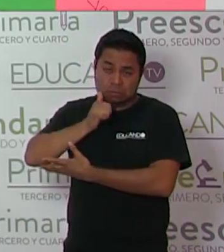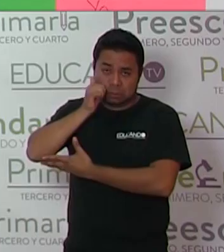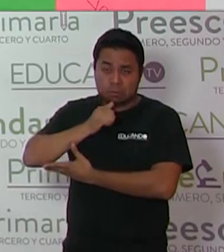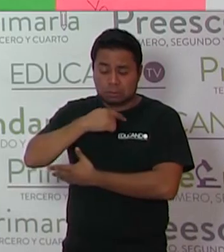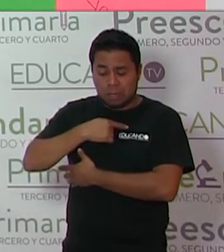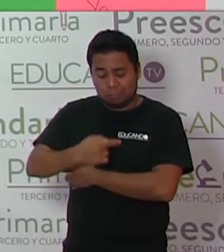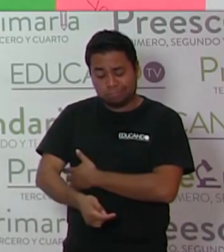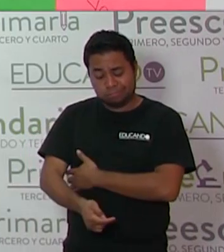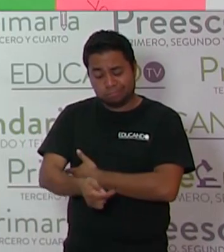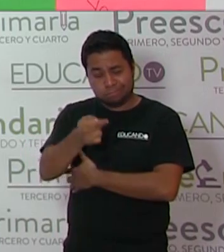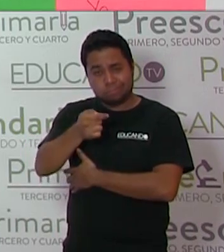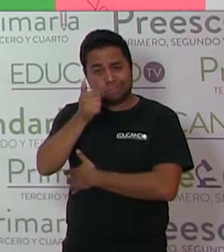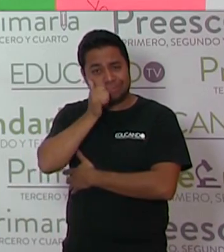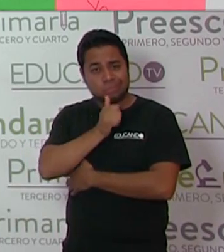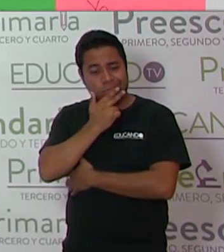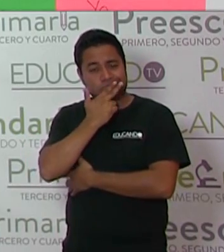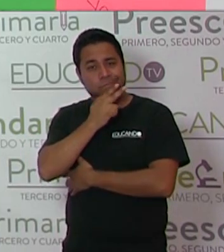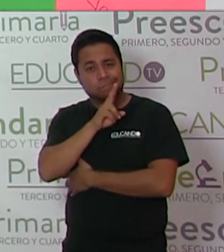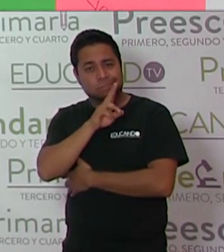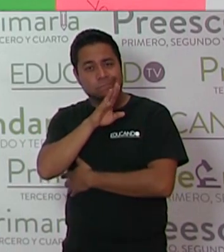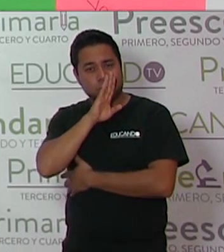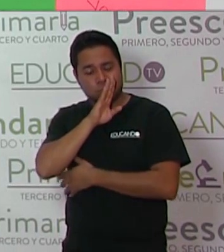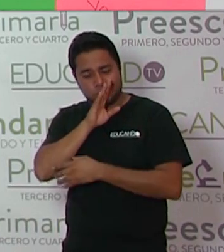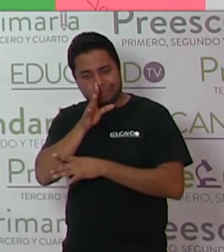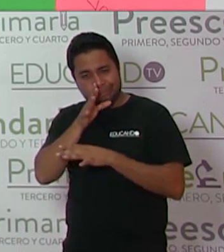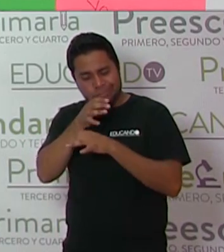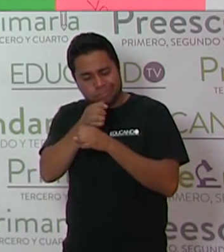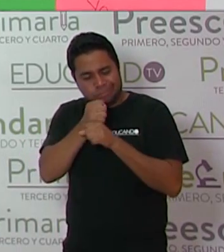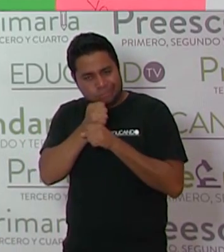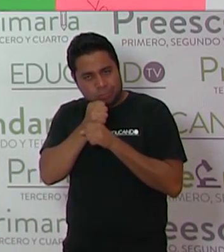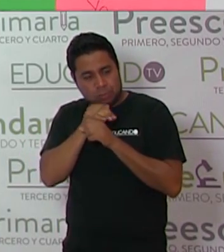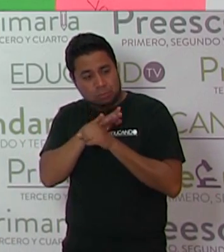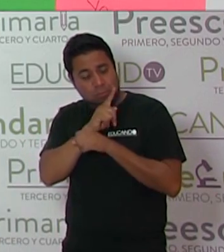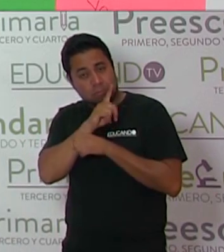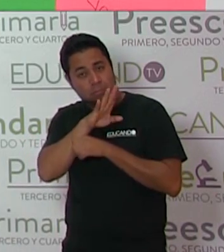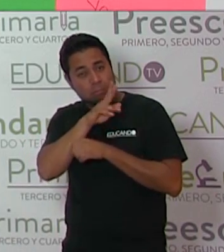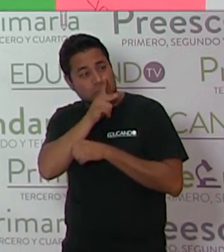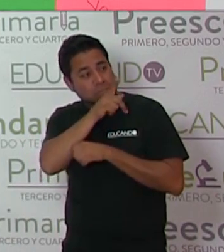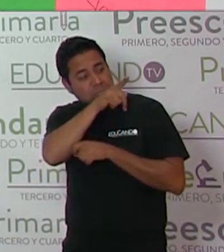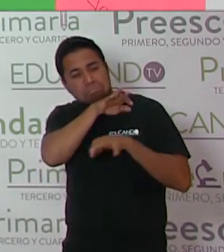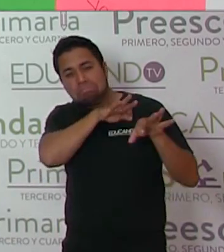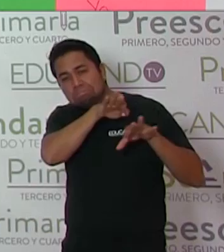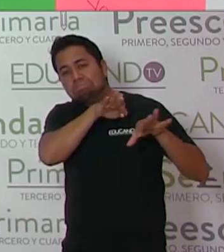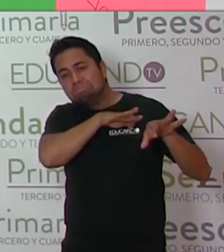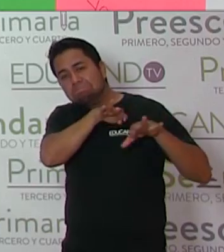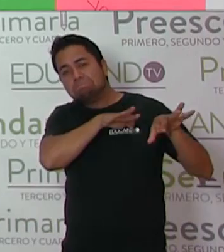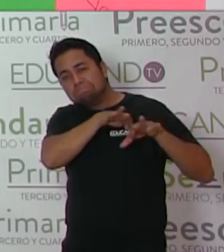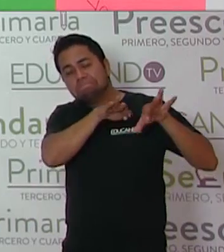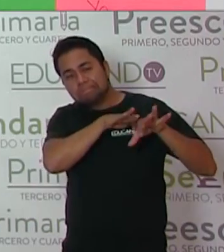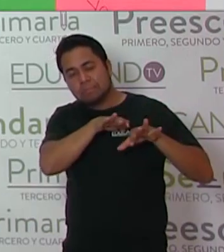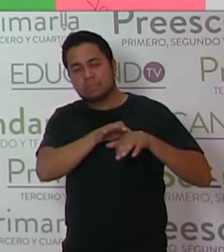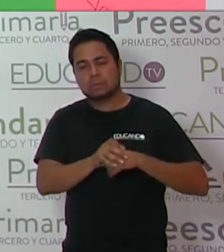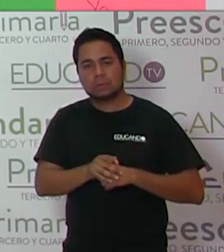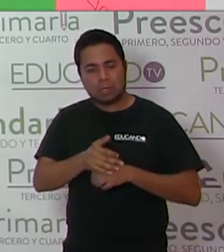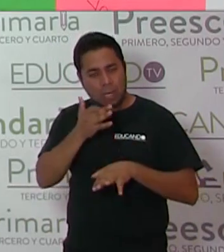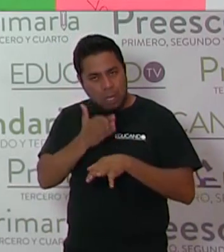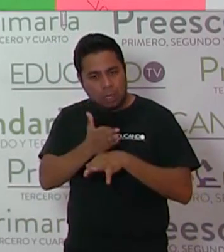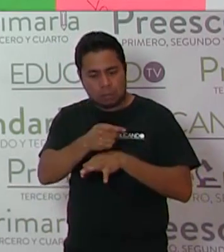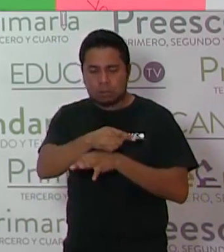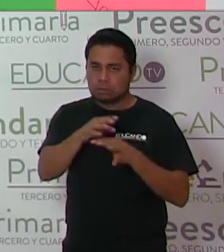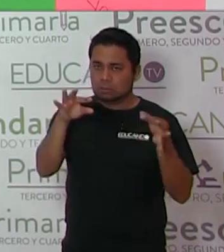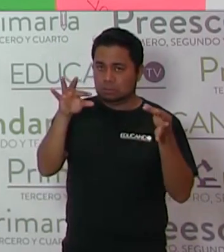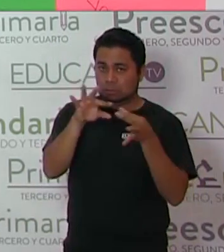desde pequeño fui muy apegado a mi mamá, ya que mi papá trabajaba mucho.